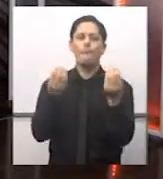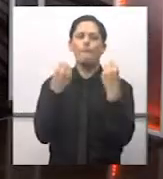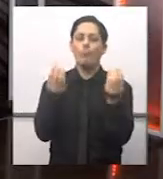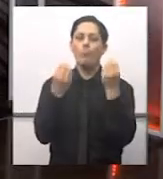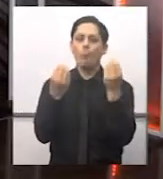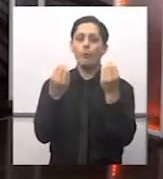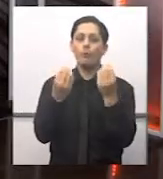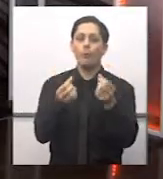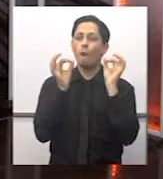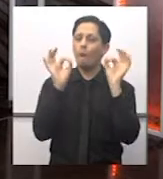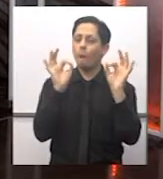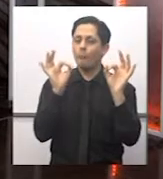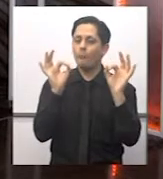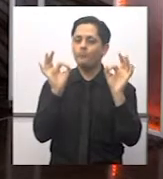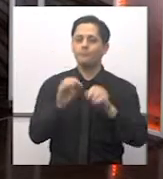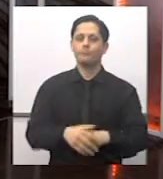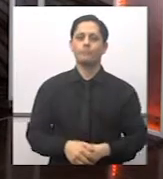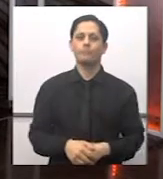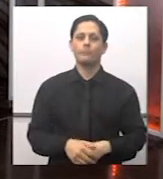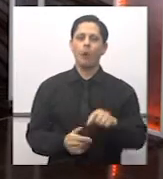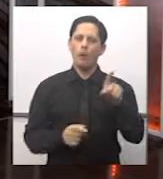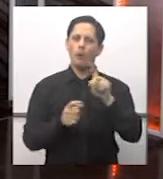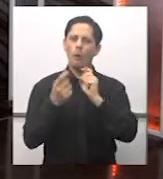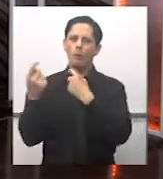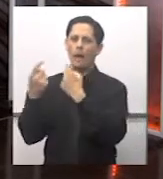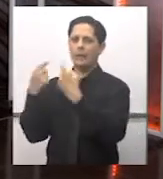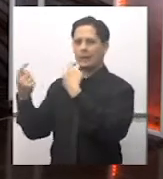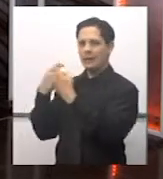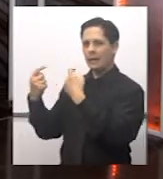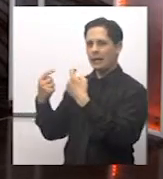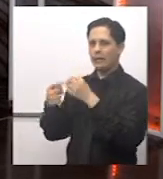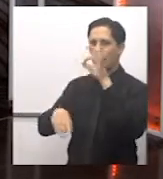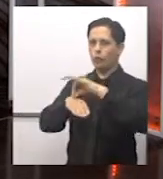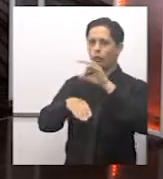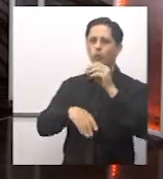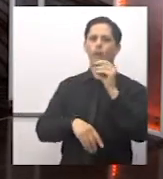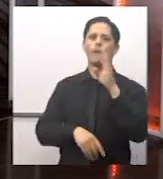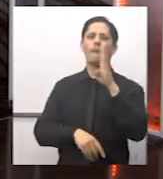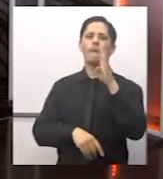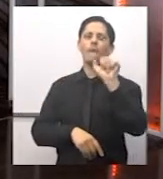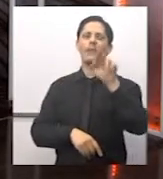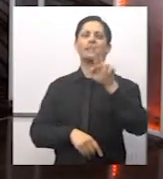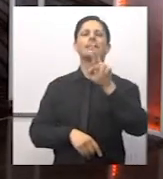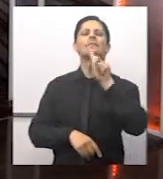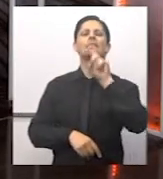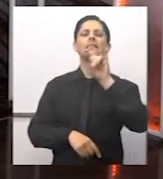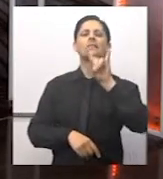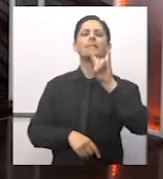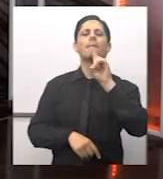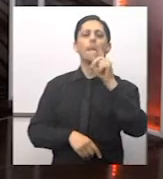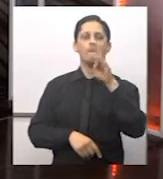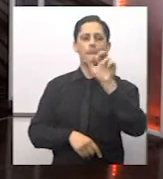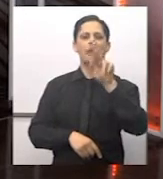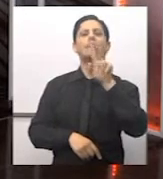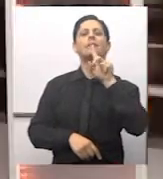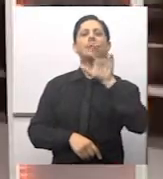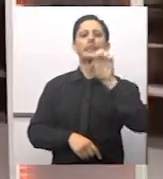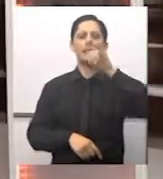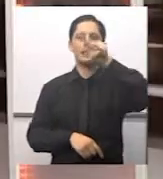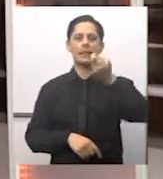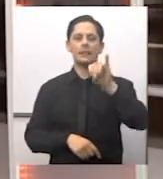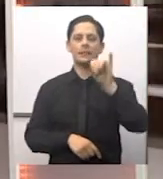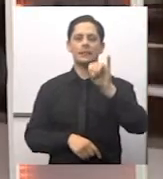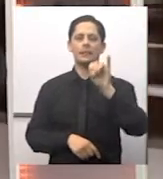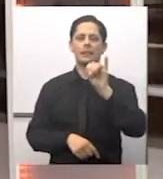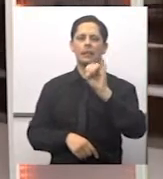alguna crítica del doctor Vertesi, diputado, ¿no es cierto?, ya que estamos hablando de proyectos de salud, del Hospital Frique. Sí. ¿Qué le parece esta situación? Dice que se